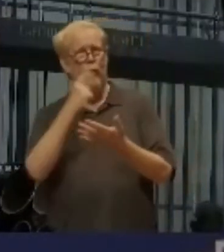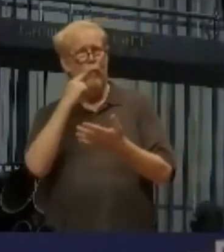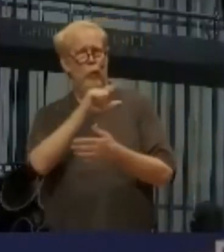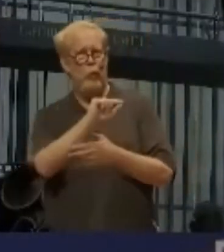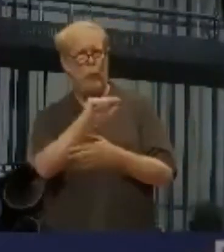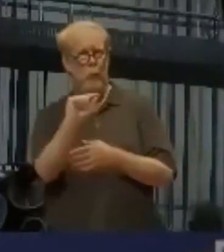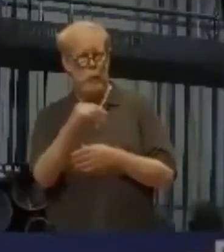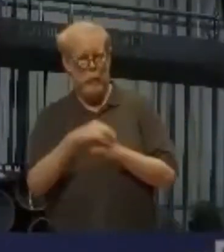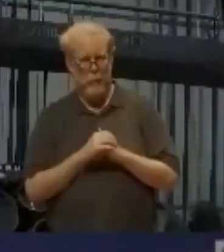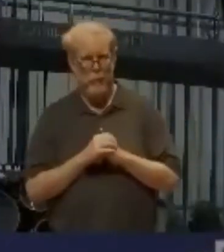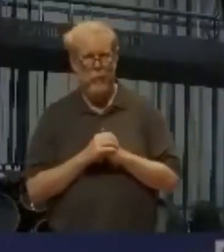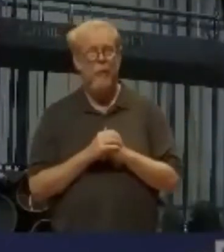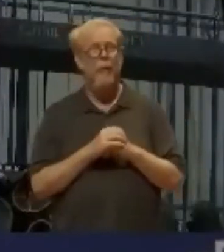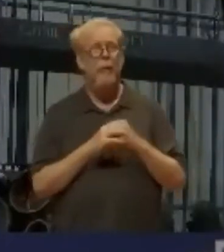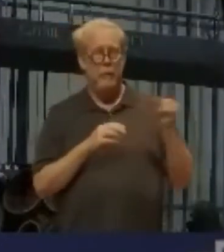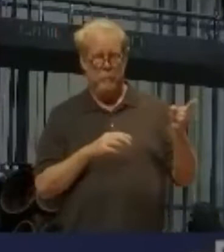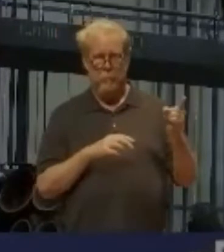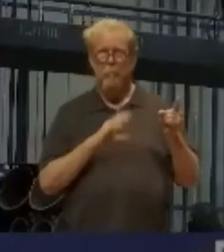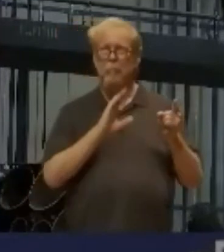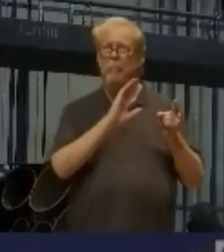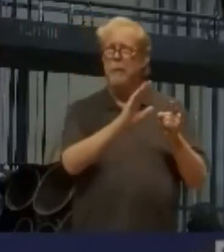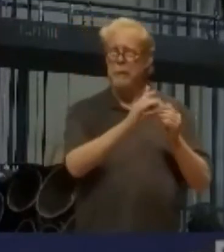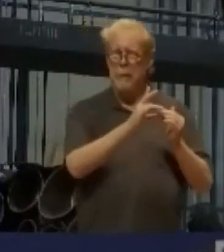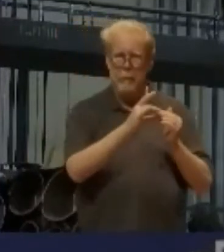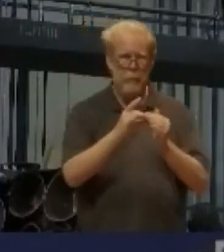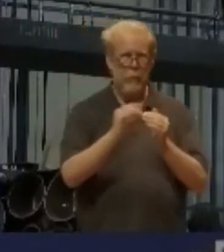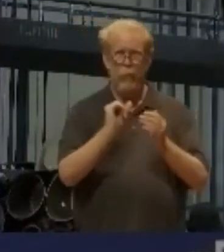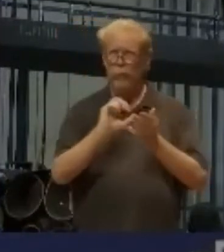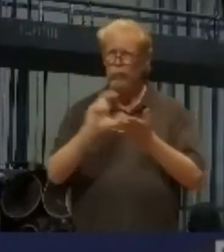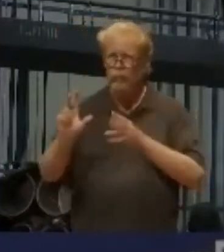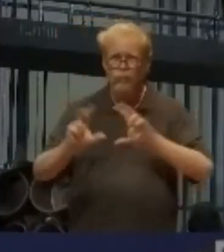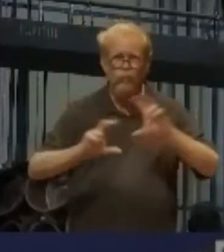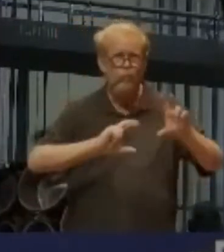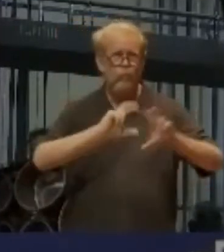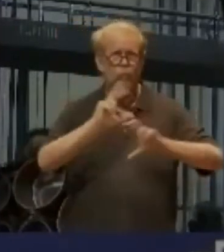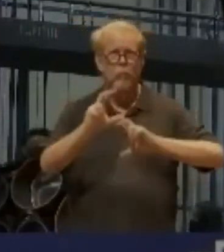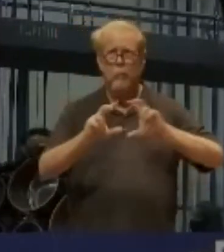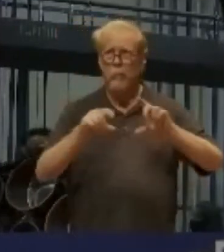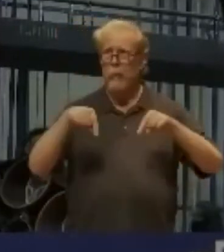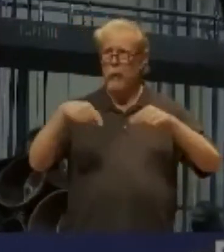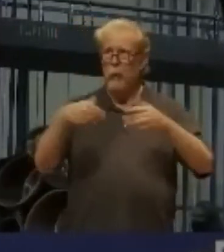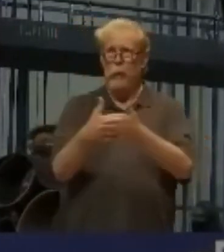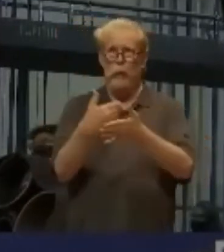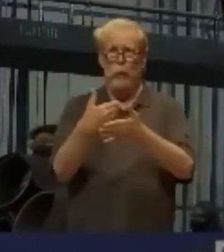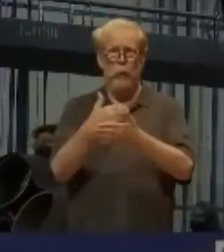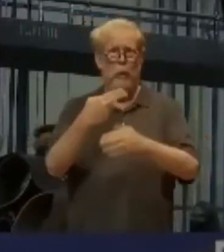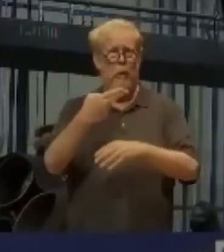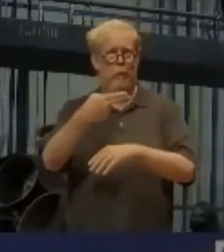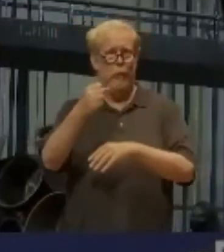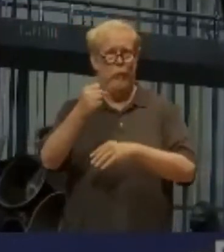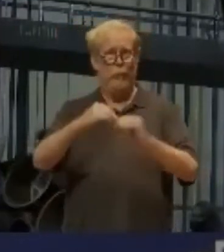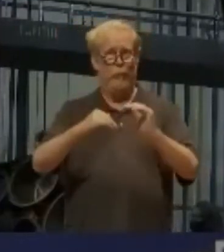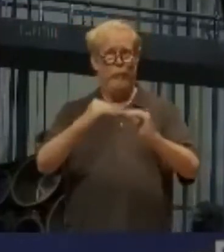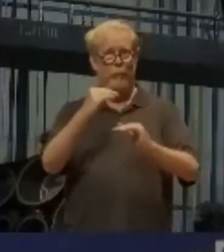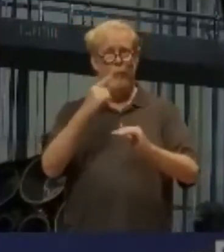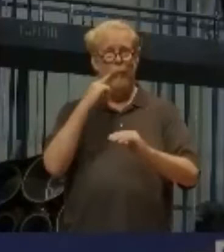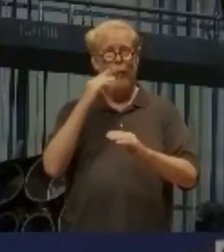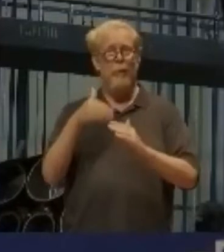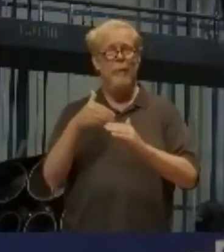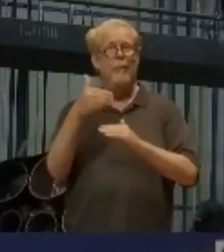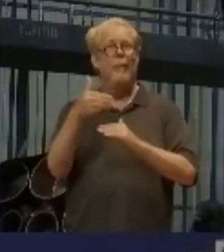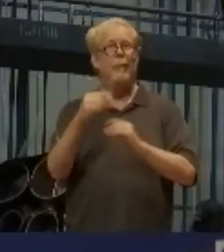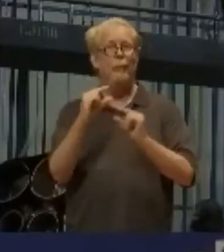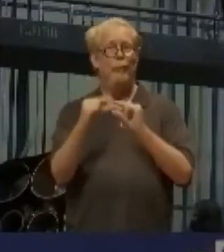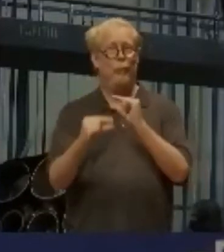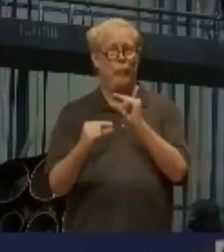$1.3 mil millones. Anteriormente, los paquetes también llevaron a contribuir al edificio hermoso que tenemos en